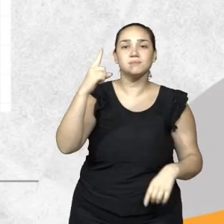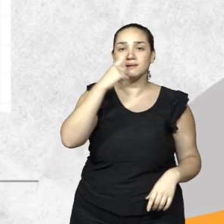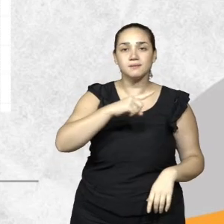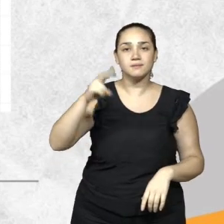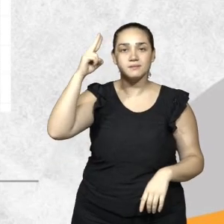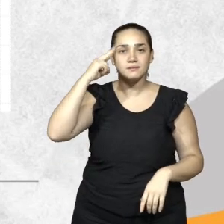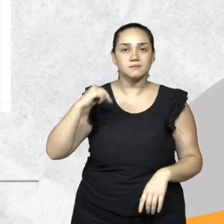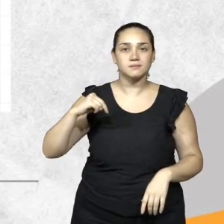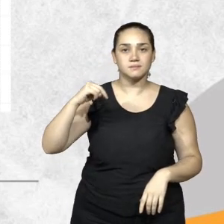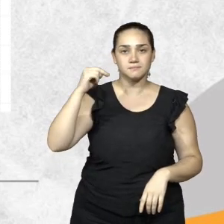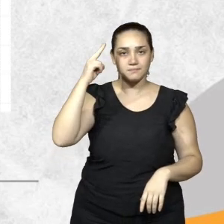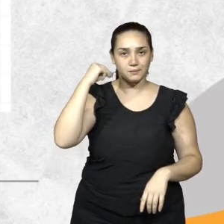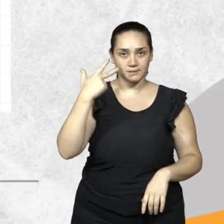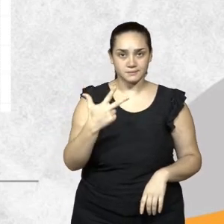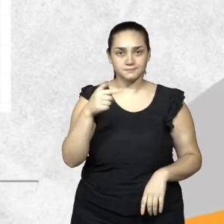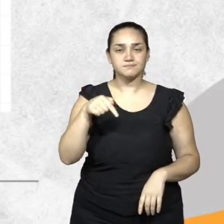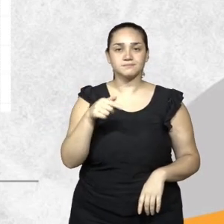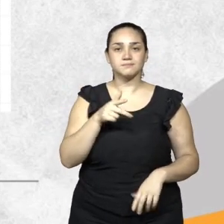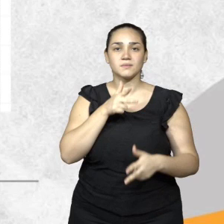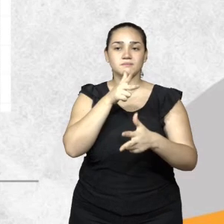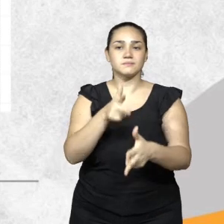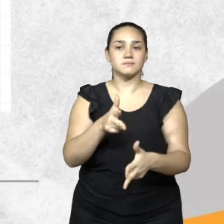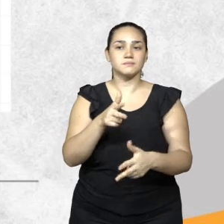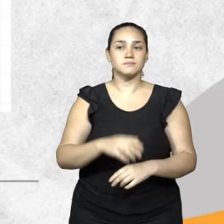Sala Constitucional de mi país. Dice,